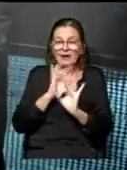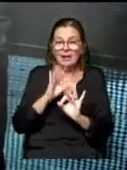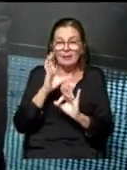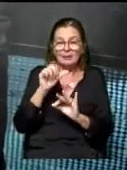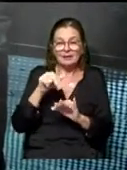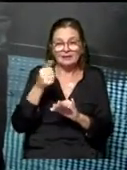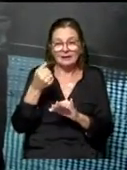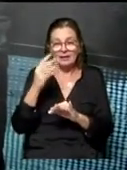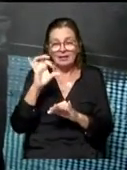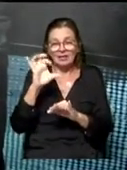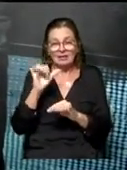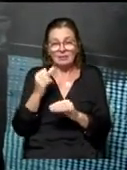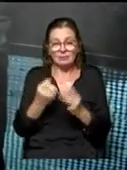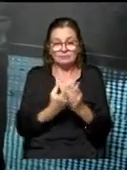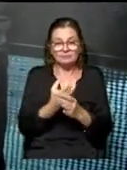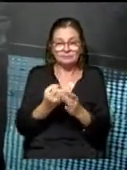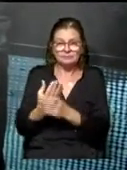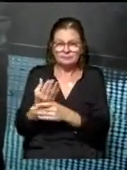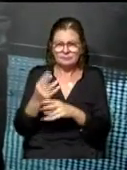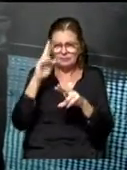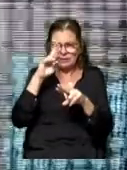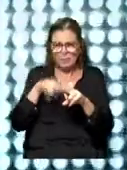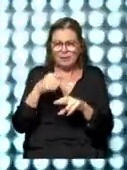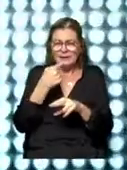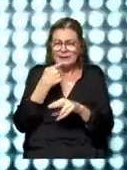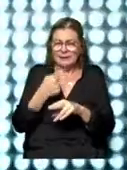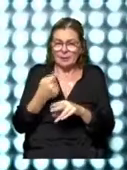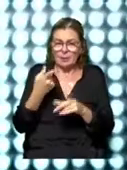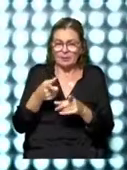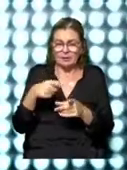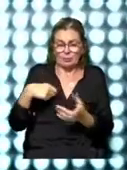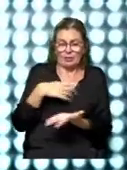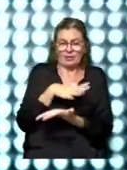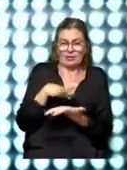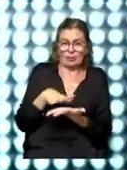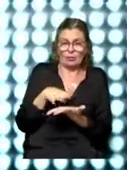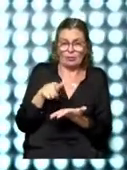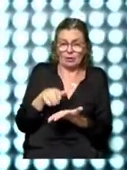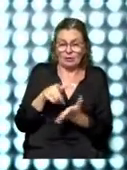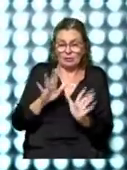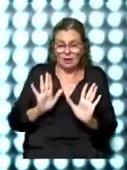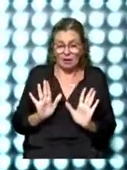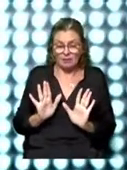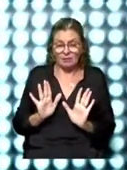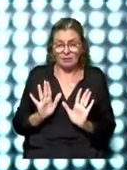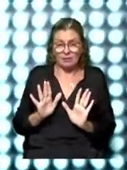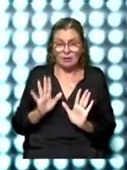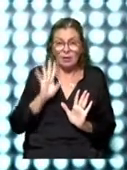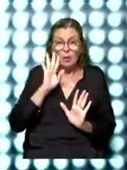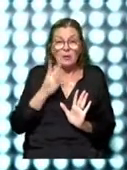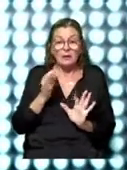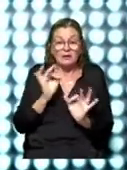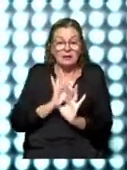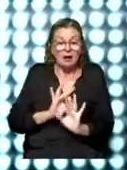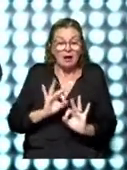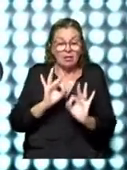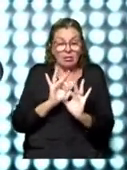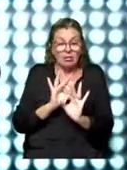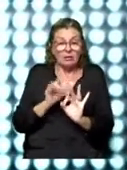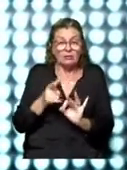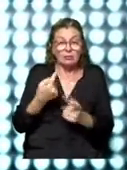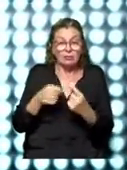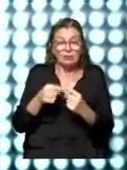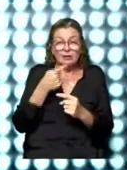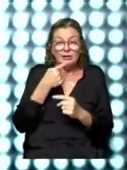el momento no han surgido víctimas mortales, digamos. Pero esta es una situación que está ahí latente y no parece haber nada. Por eso, quiero